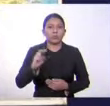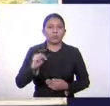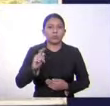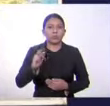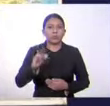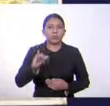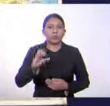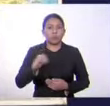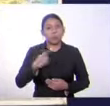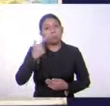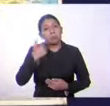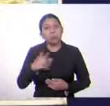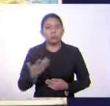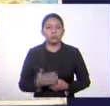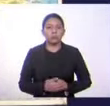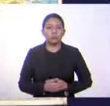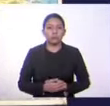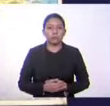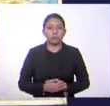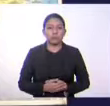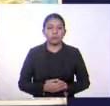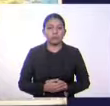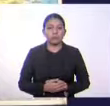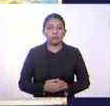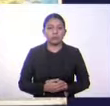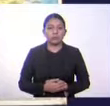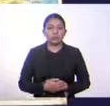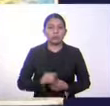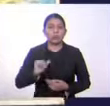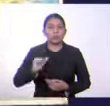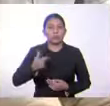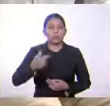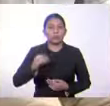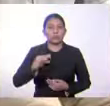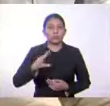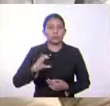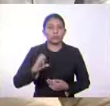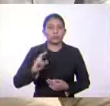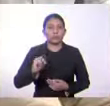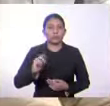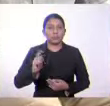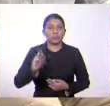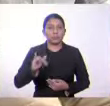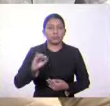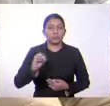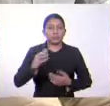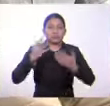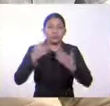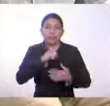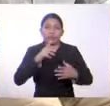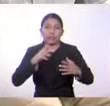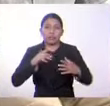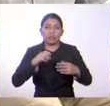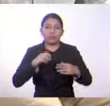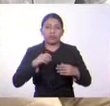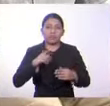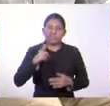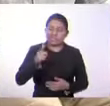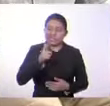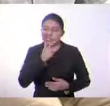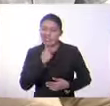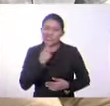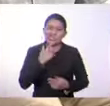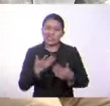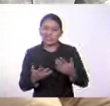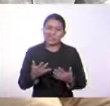al poder, por ejemplo, androcéntrico. Y en ese sentido, a veces el poder por eso lo descalifica y lo describe como torpes. ¿Por qué?